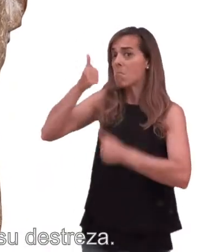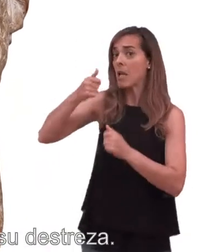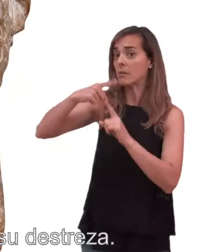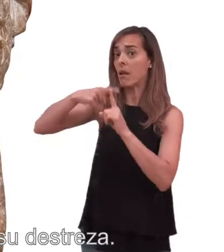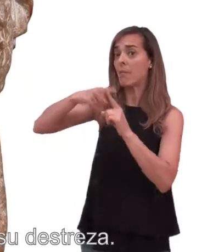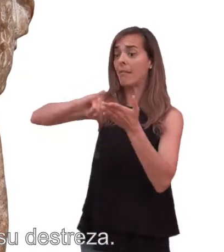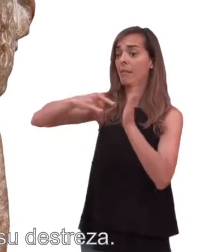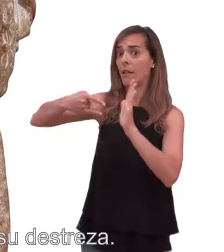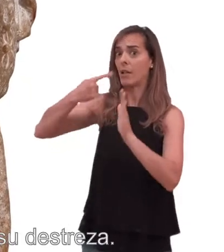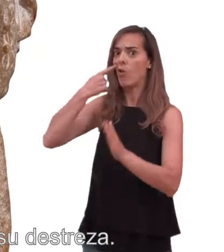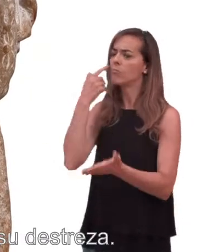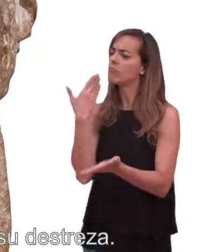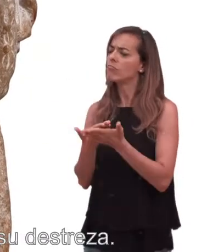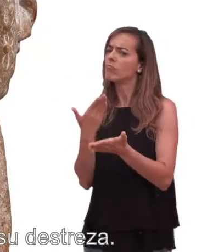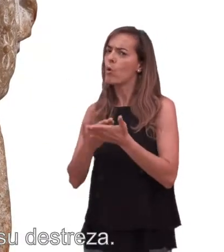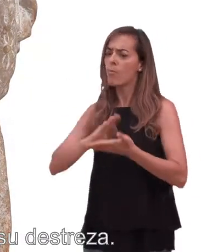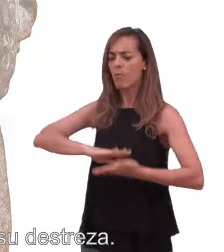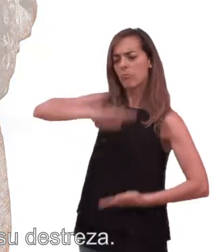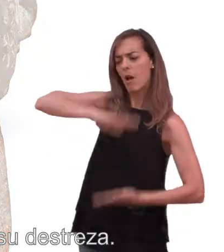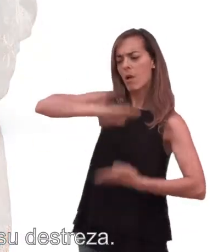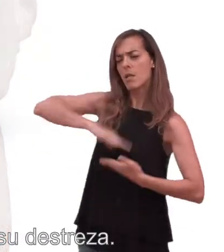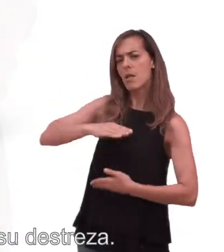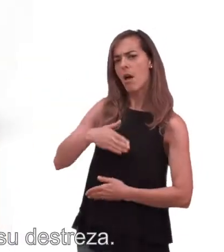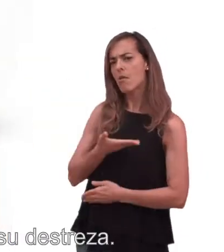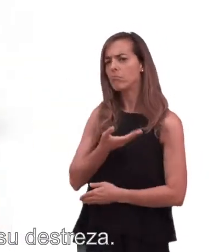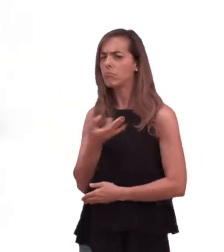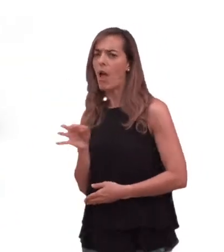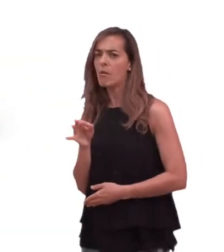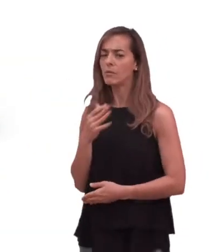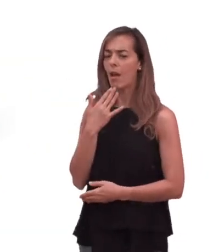el que pone a prueba su genio y su destreza.